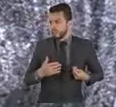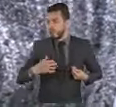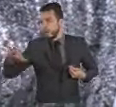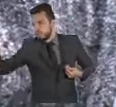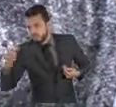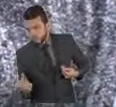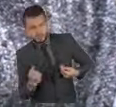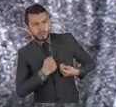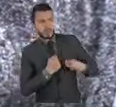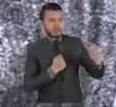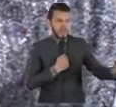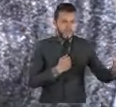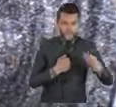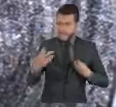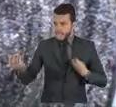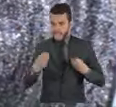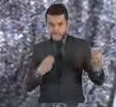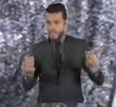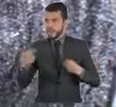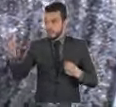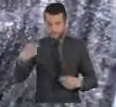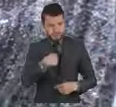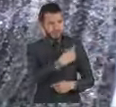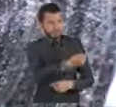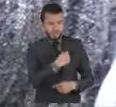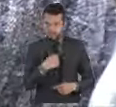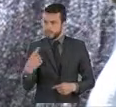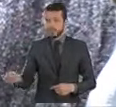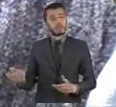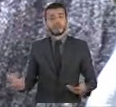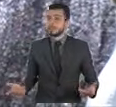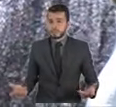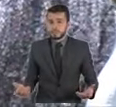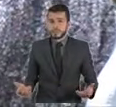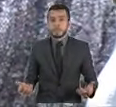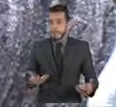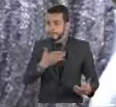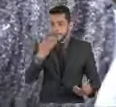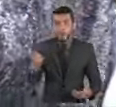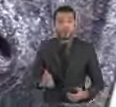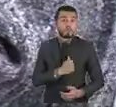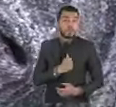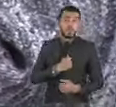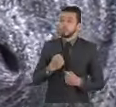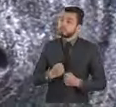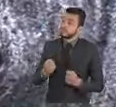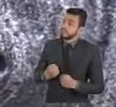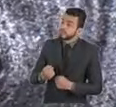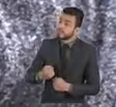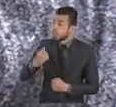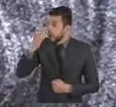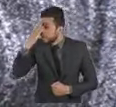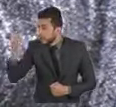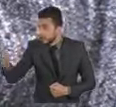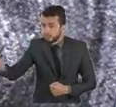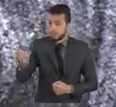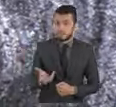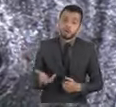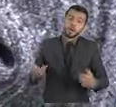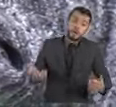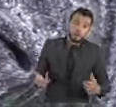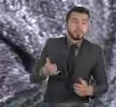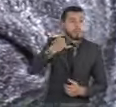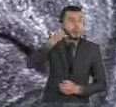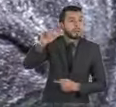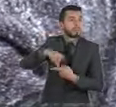de las plazas de mercado mejores productos a quienes o van a comprar directamente o pueden pedir a domicilio.